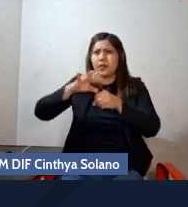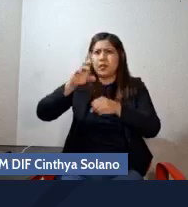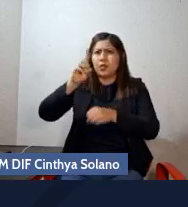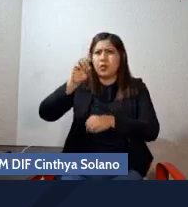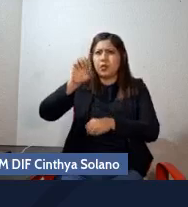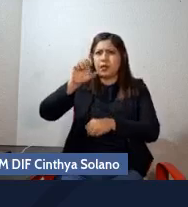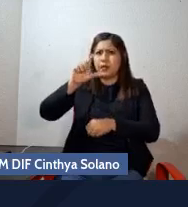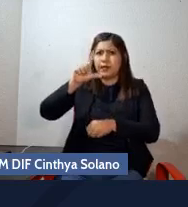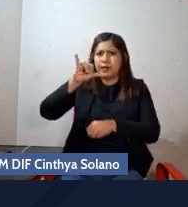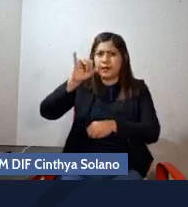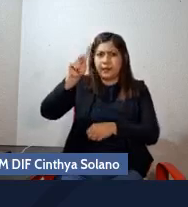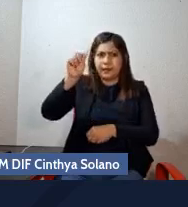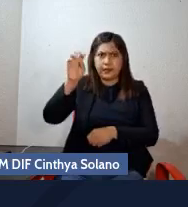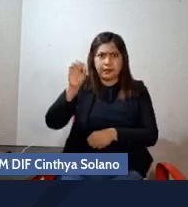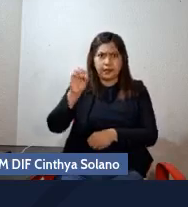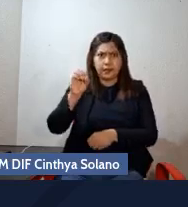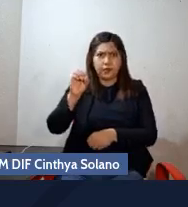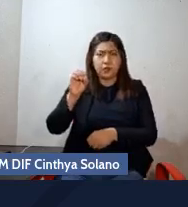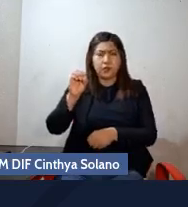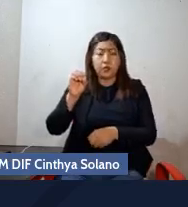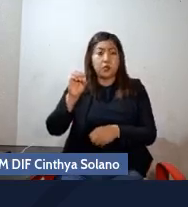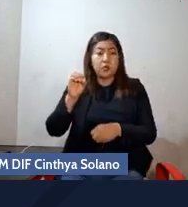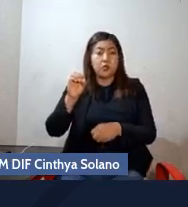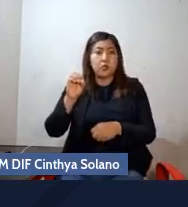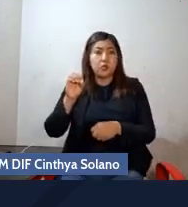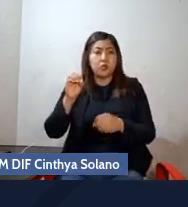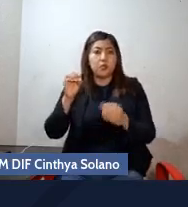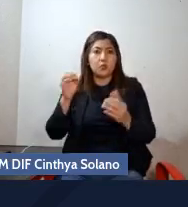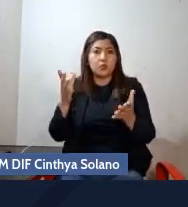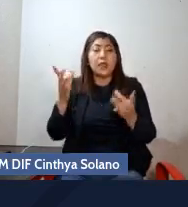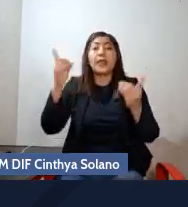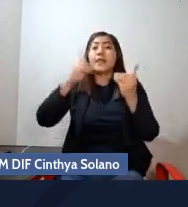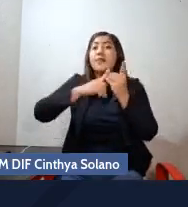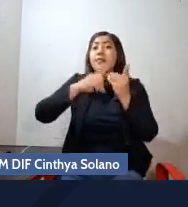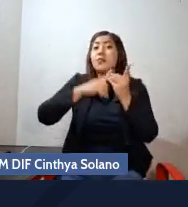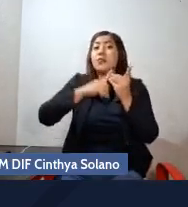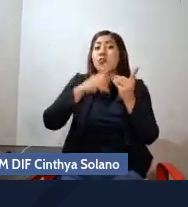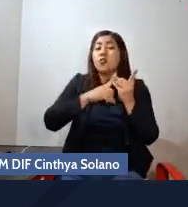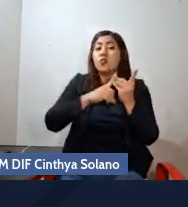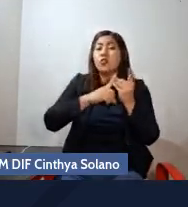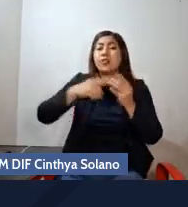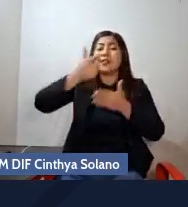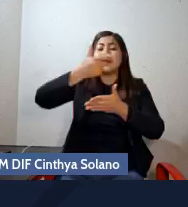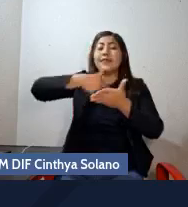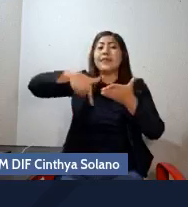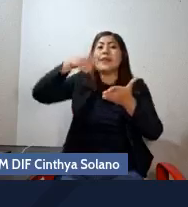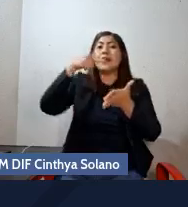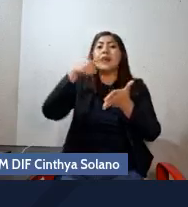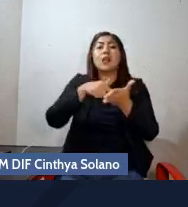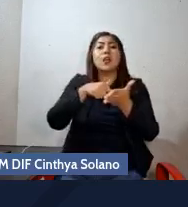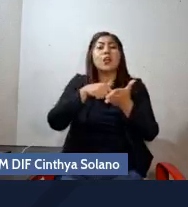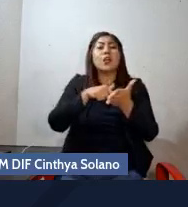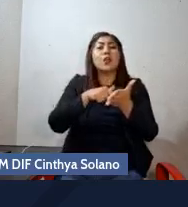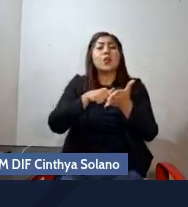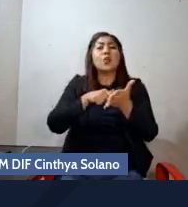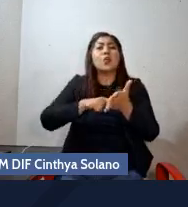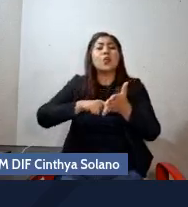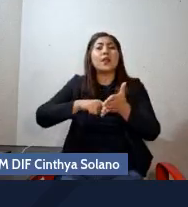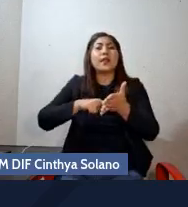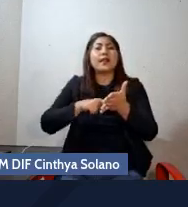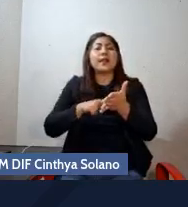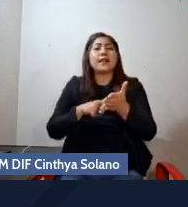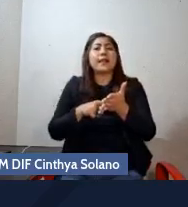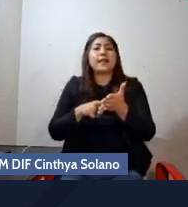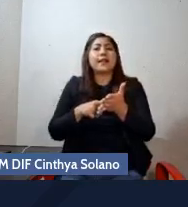electoral. Y, por supuesto, el dónde, el lugar en el cual sucedieron los hechos.